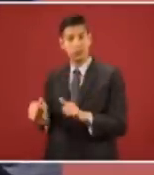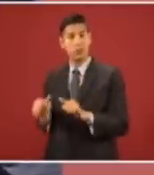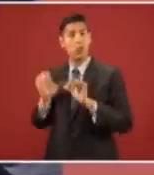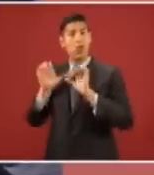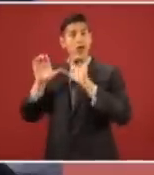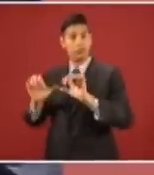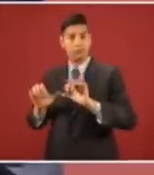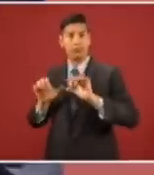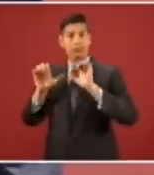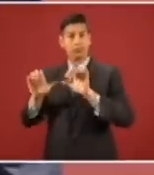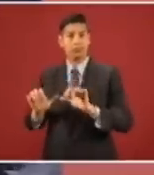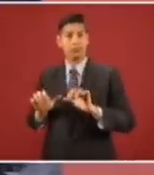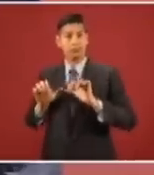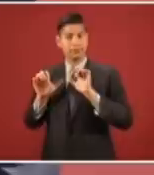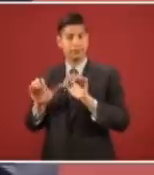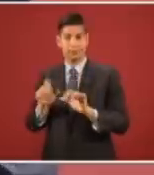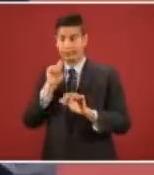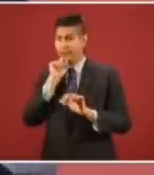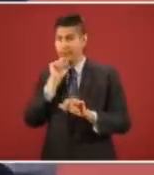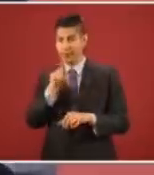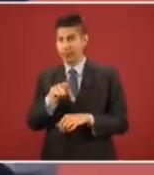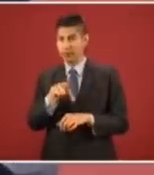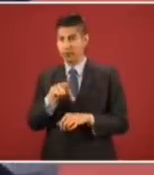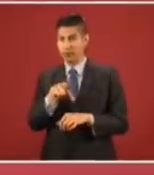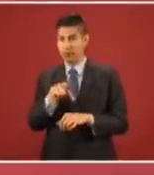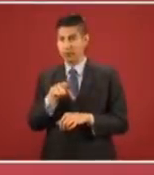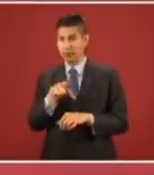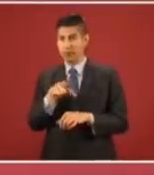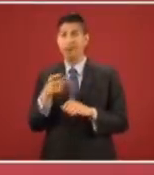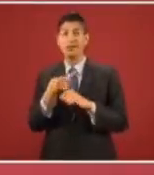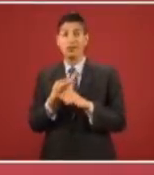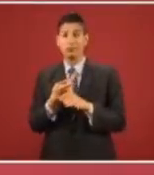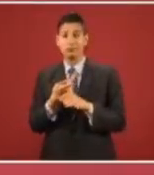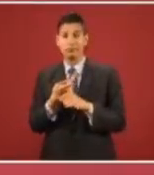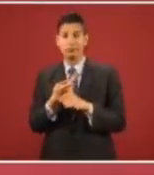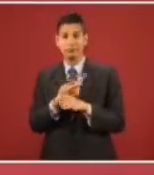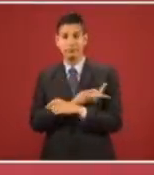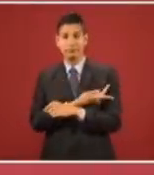cuidarlos de que no sean víctimas